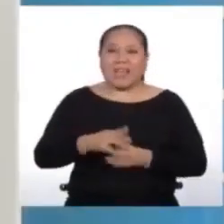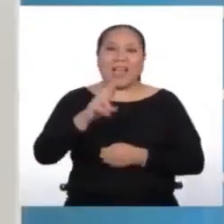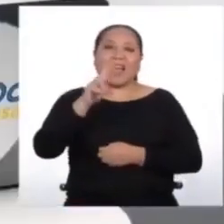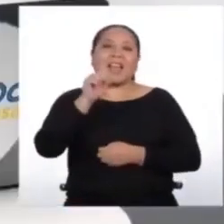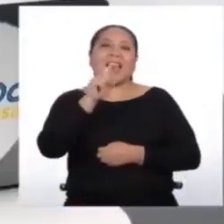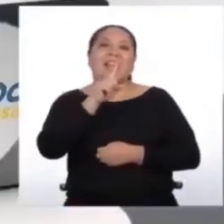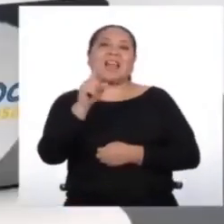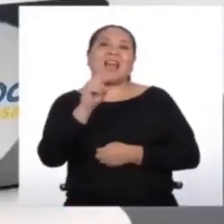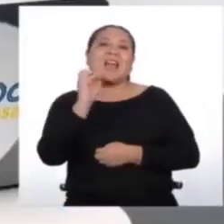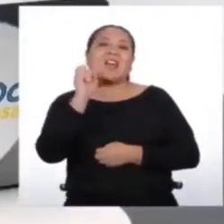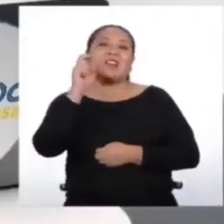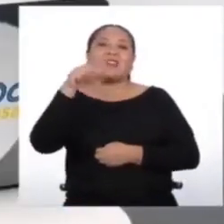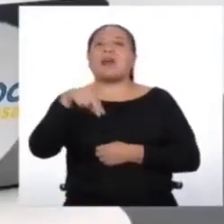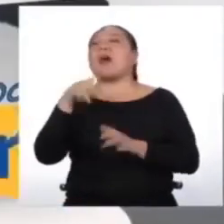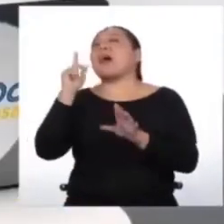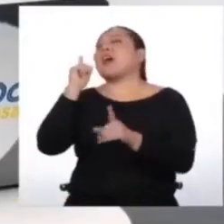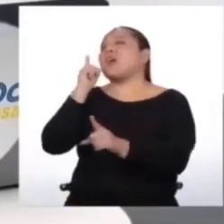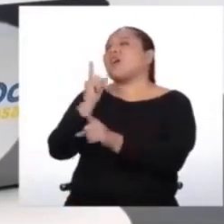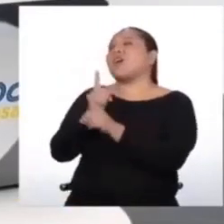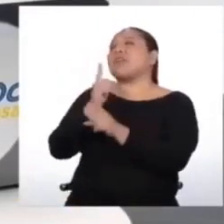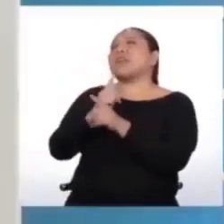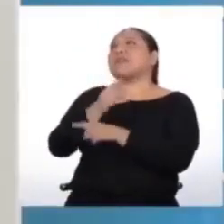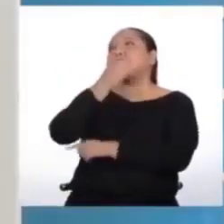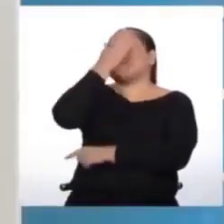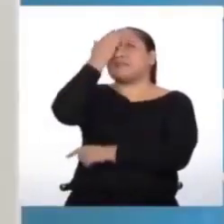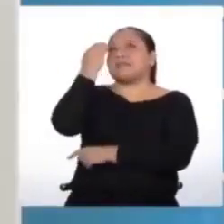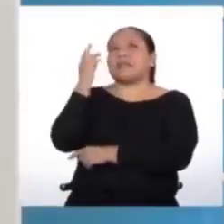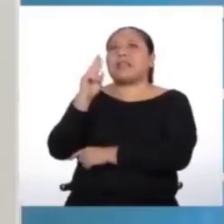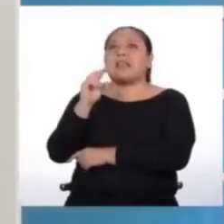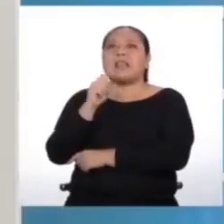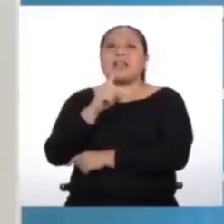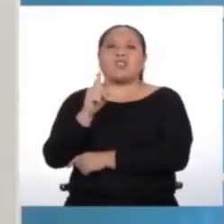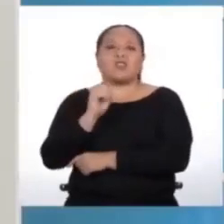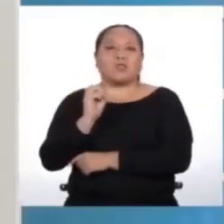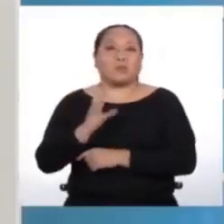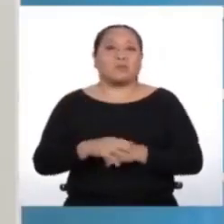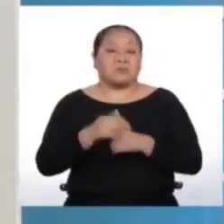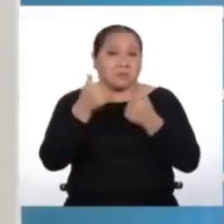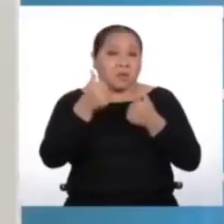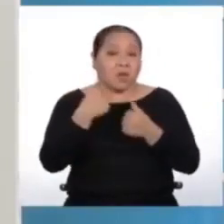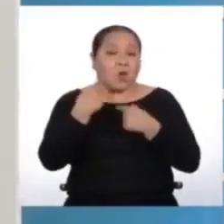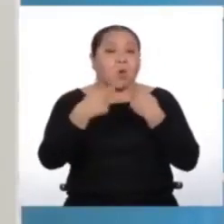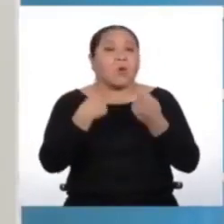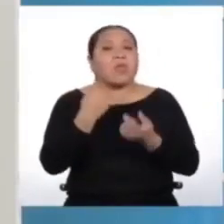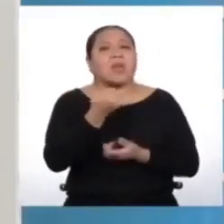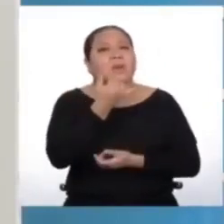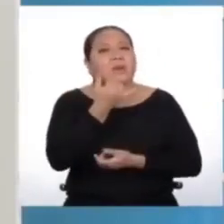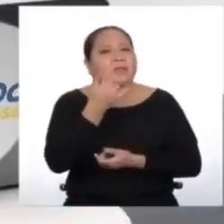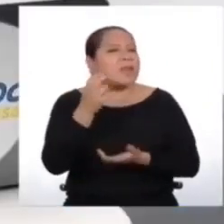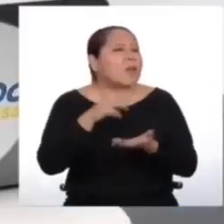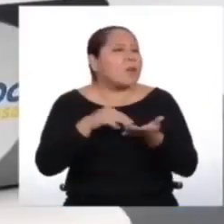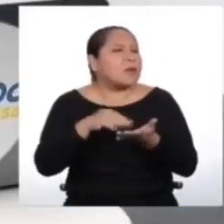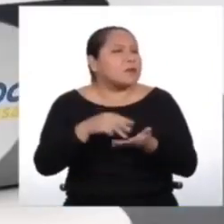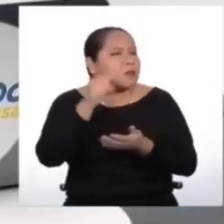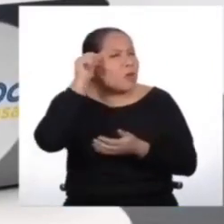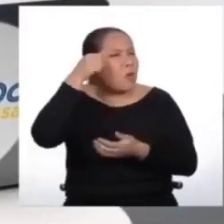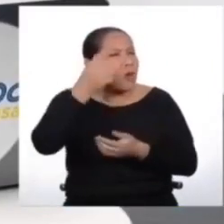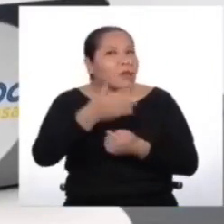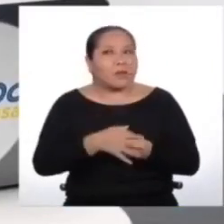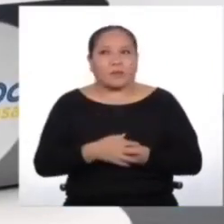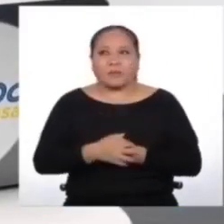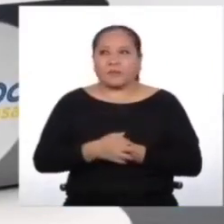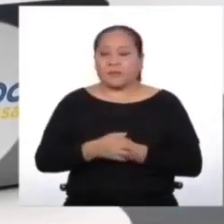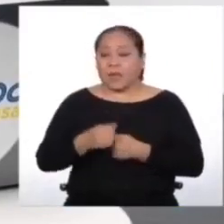se le llama. Esa era razón, me había olvidado. Tranquila, más bien, cuéntame qué más te acuerdas del tema. Que